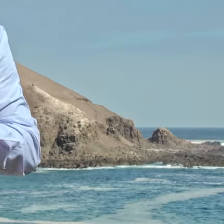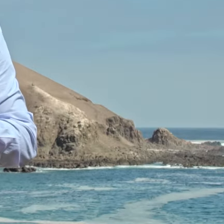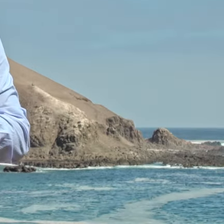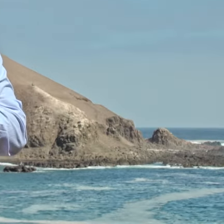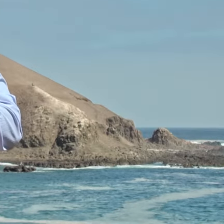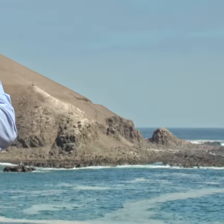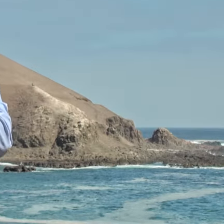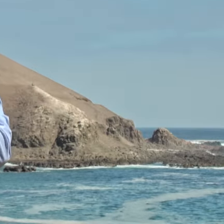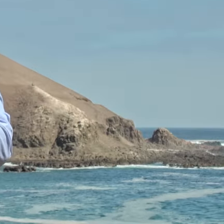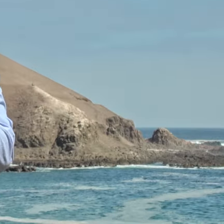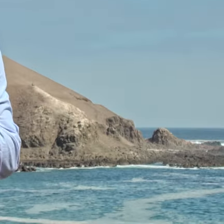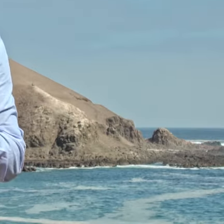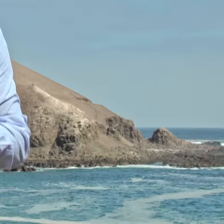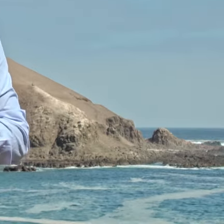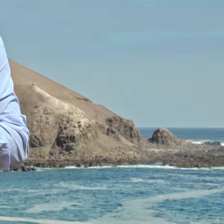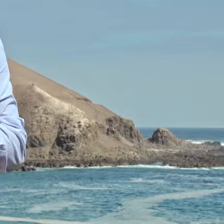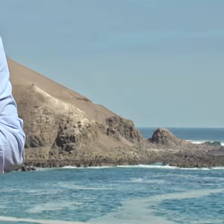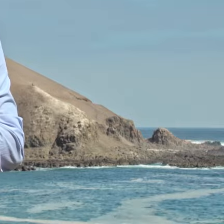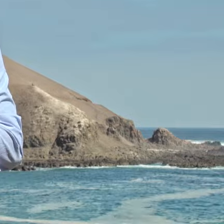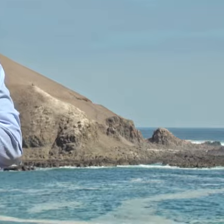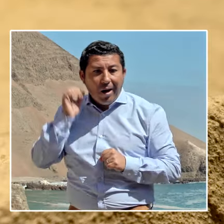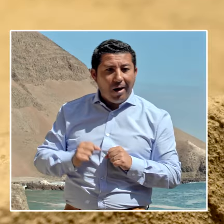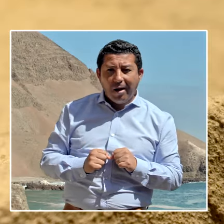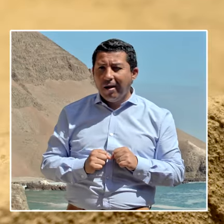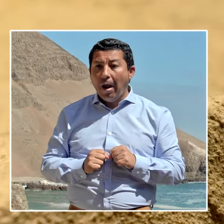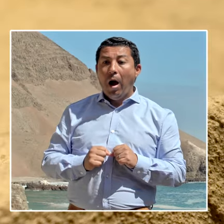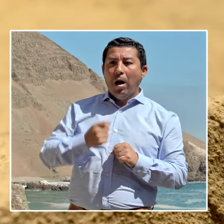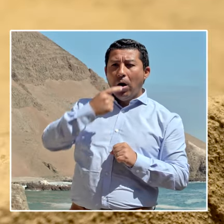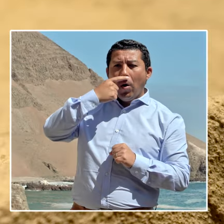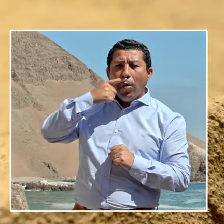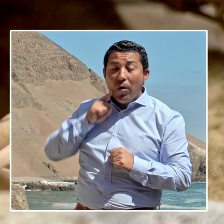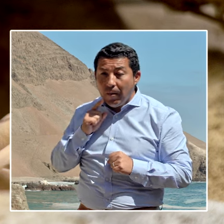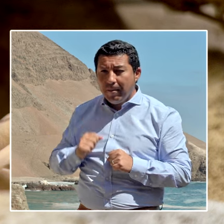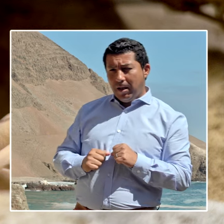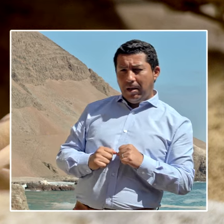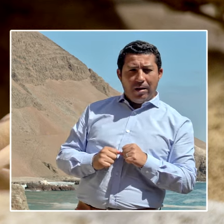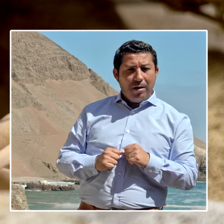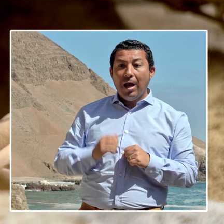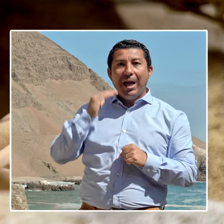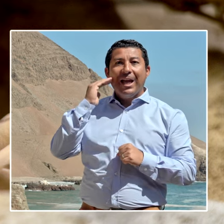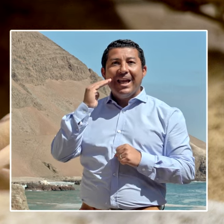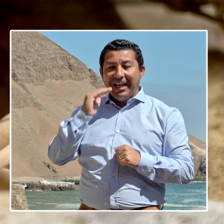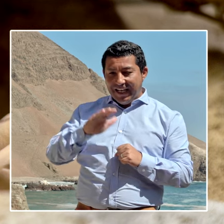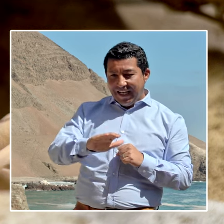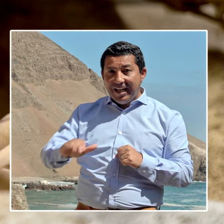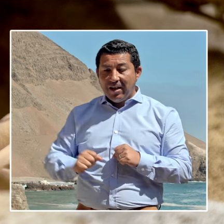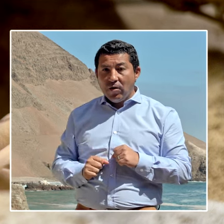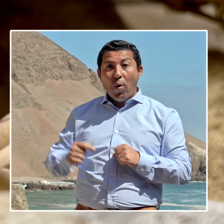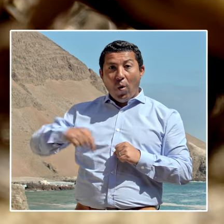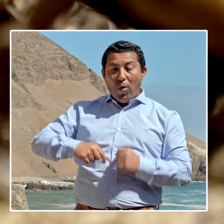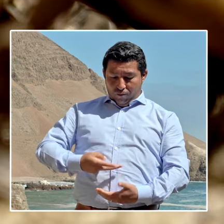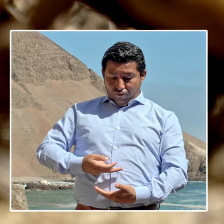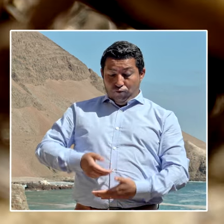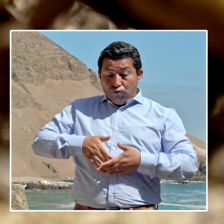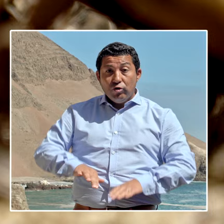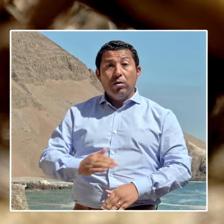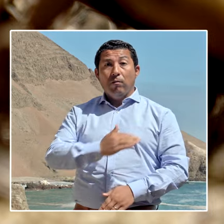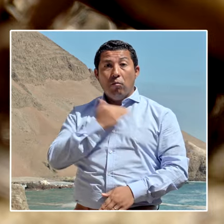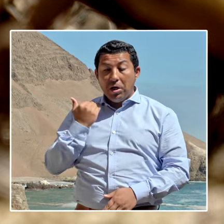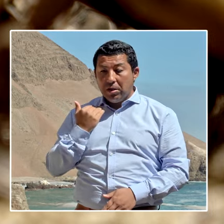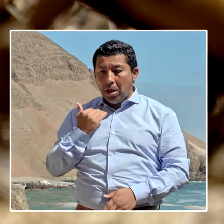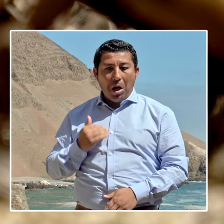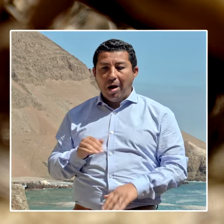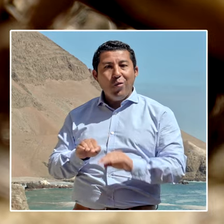edad aplicándose de igual manera a mujeres hombres niños e incluso fetos